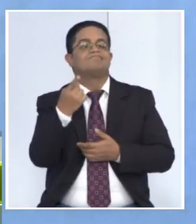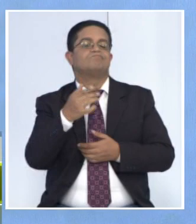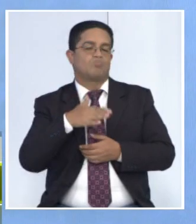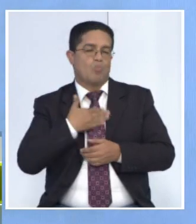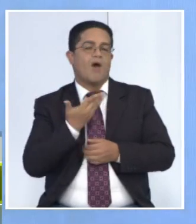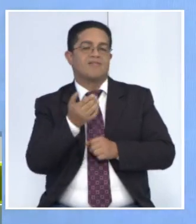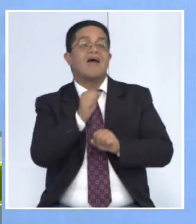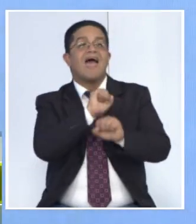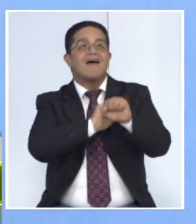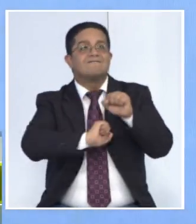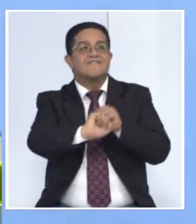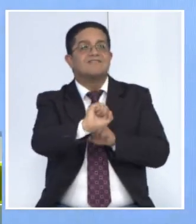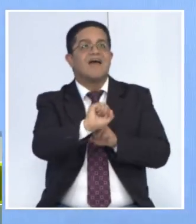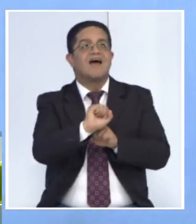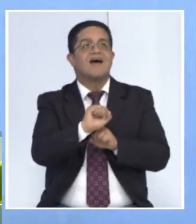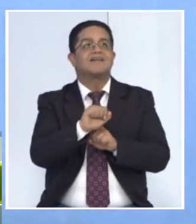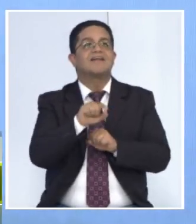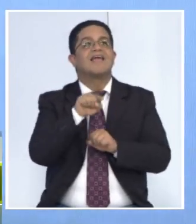esa